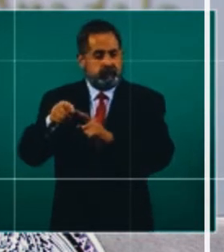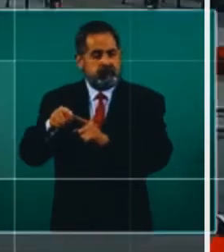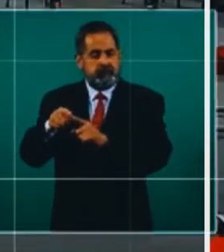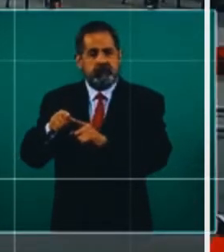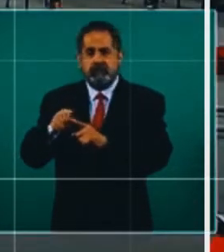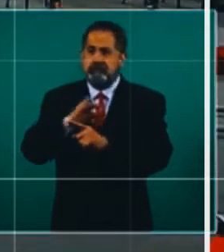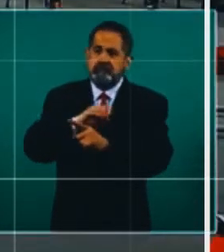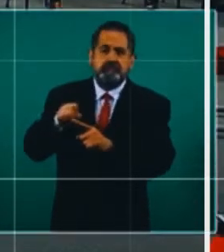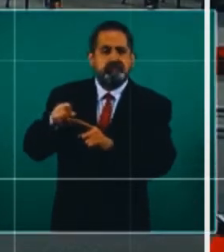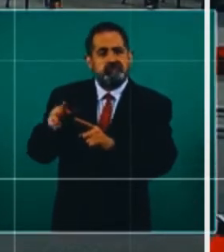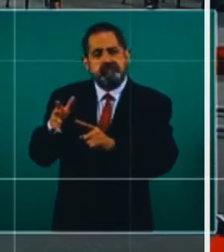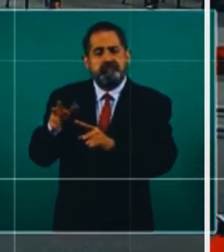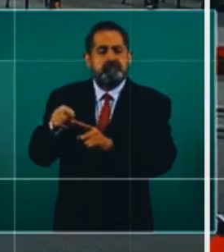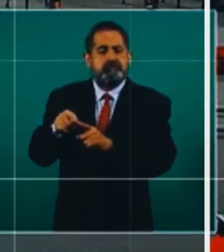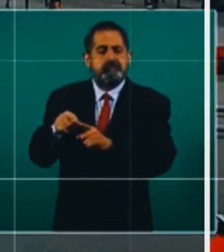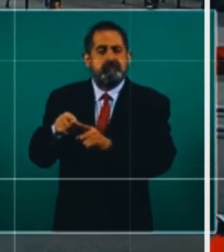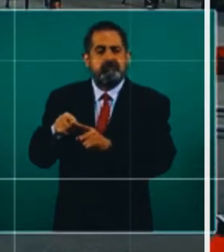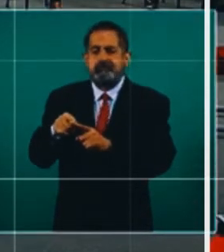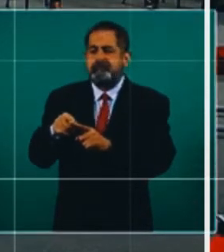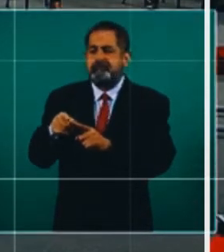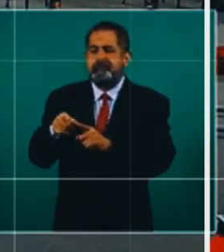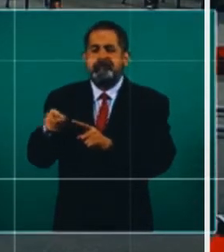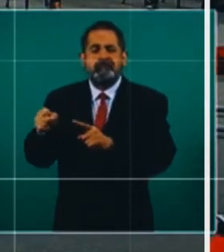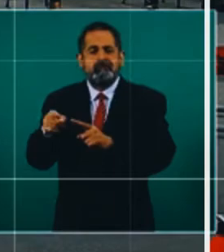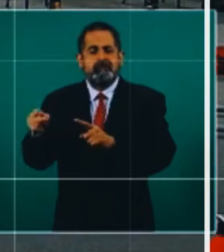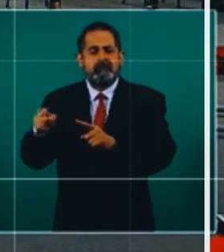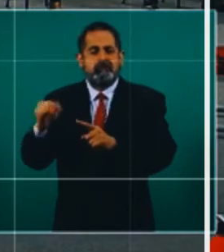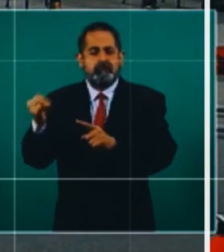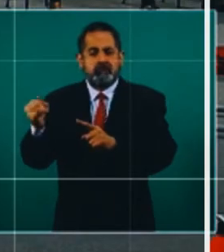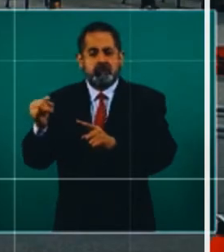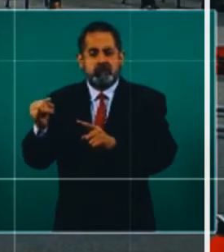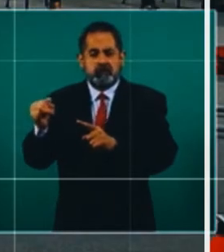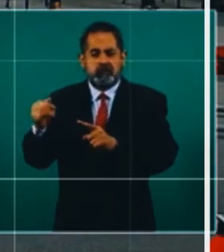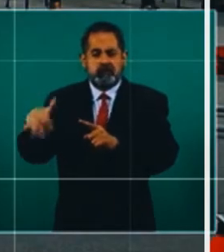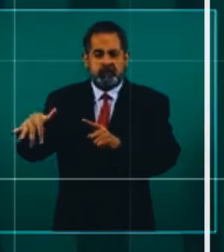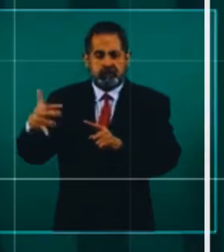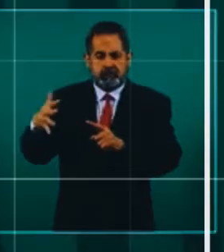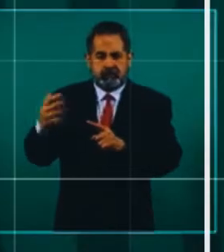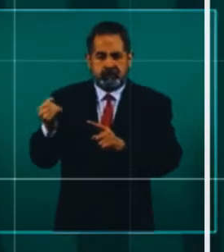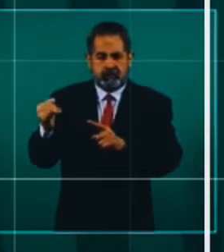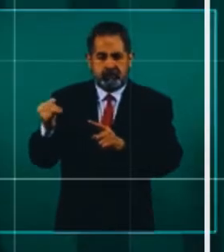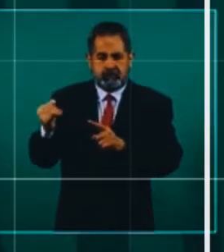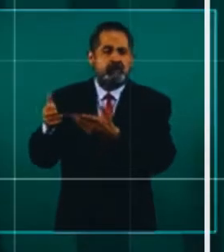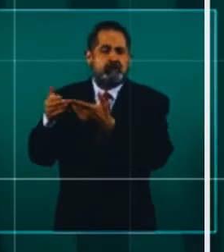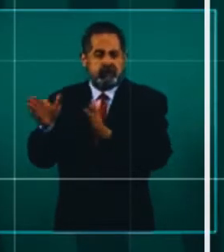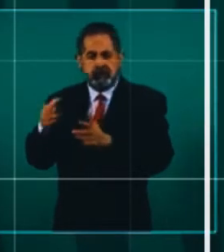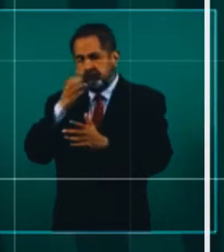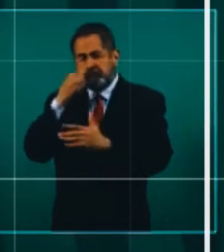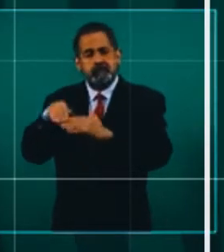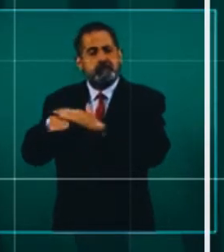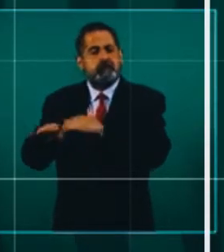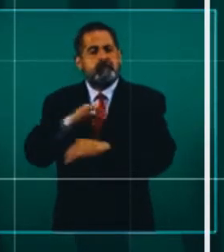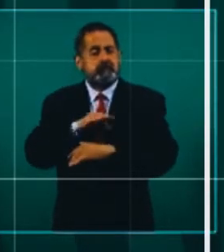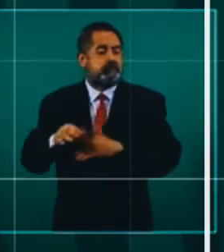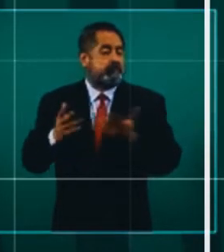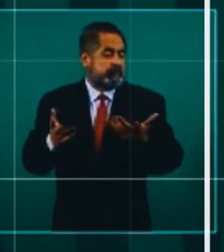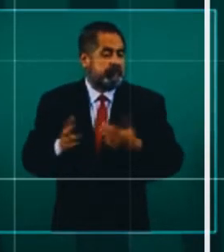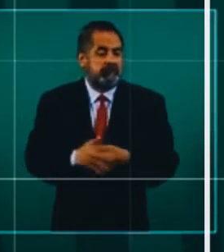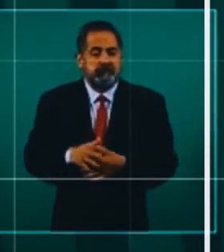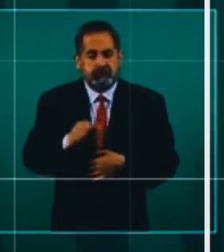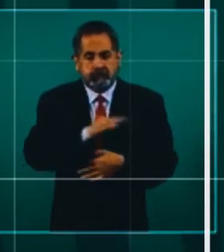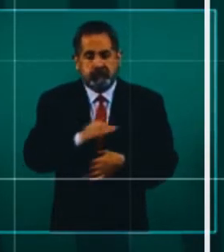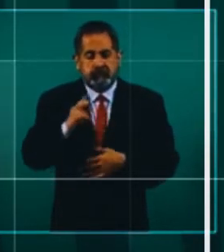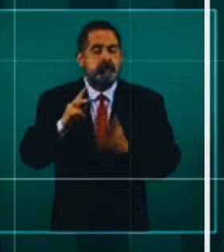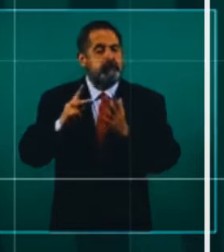de modo que un poco antes de mediados de junio, antes del 15 de junio, también podrán abrir las escuelas. Esto lo que permitirá es